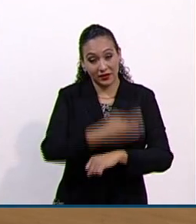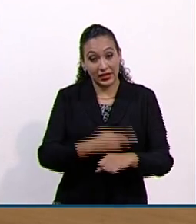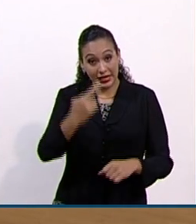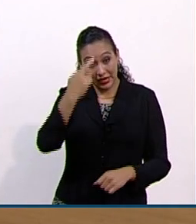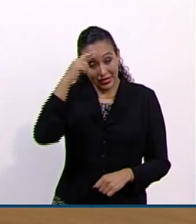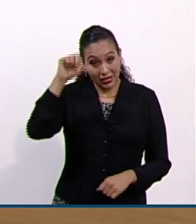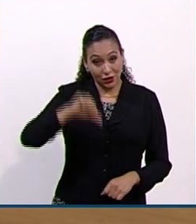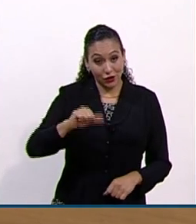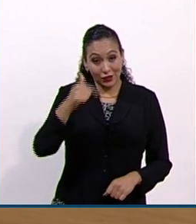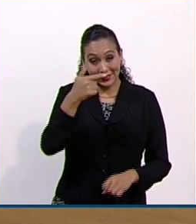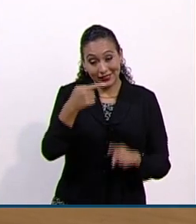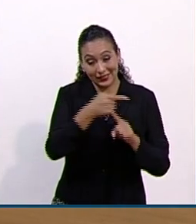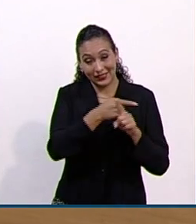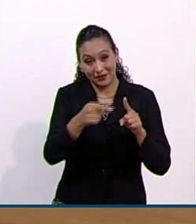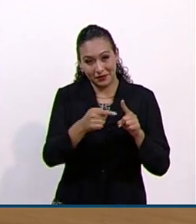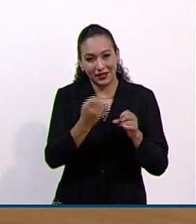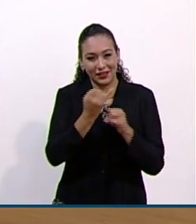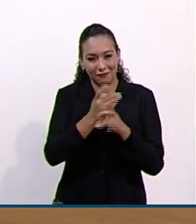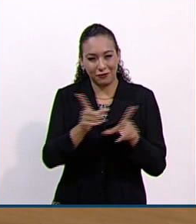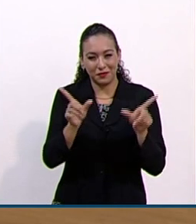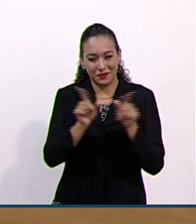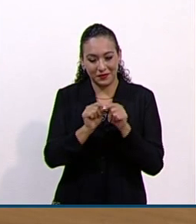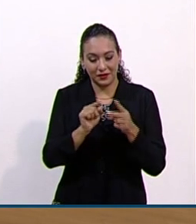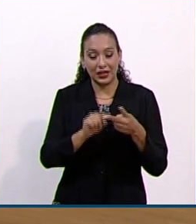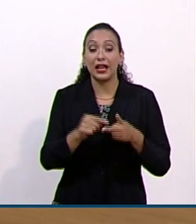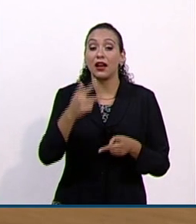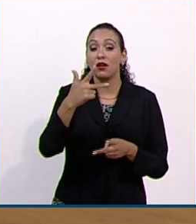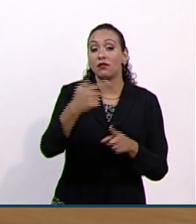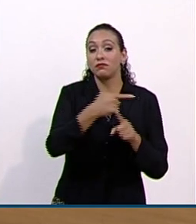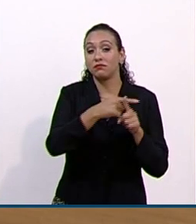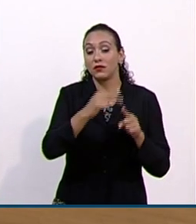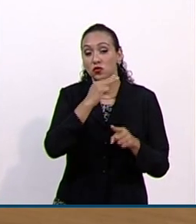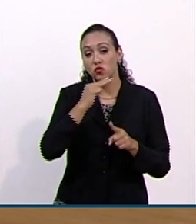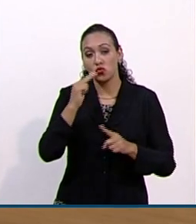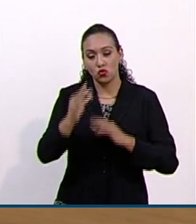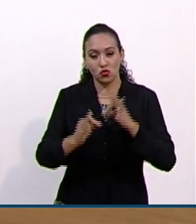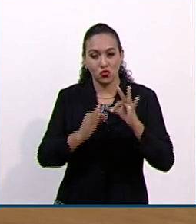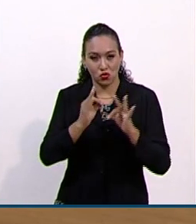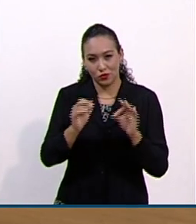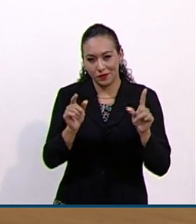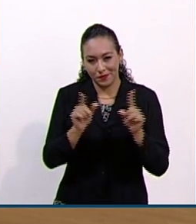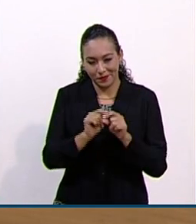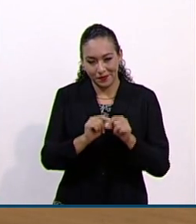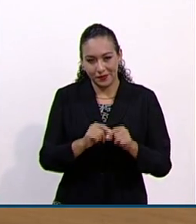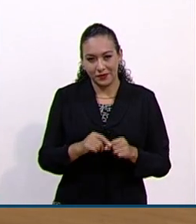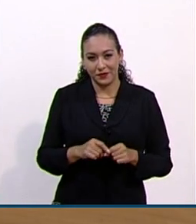mantenerse en nuestra señal y seguir a las 19:30 horas nuestro avance informativo